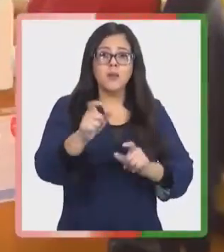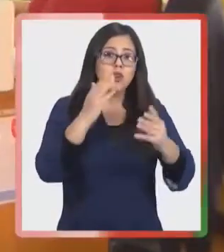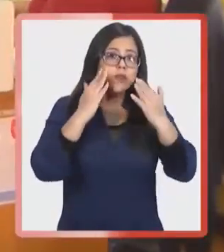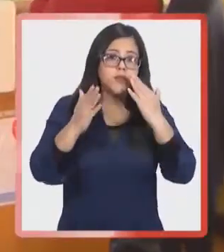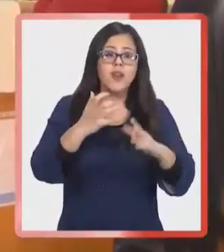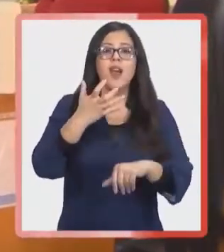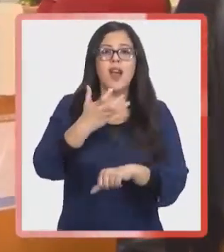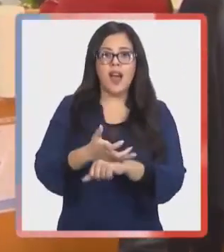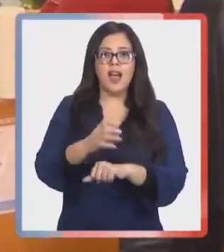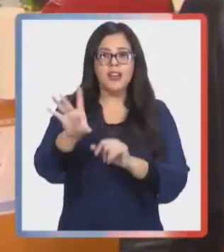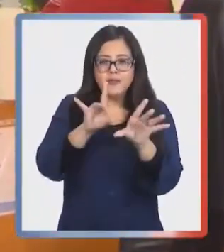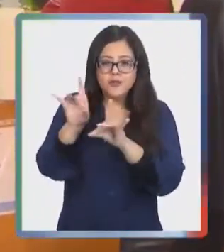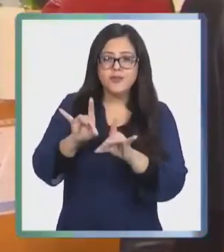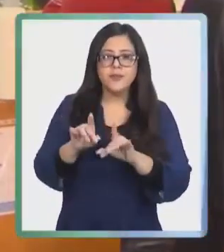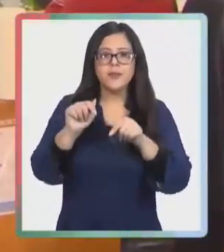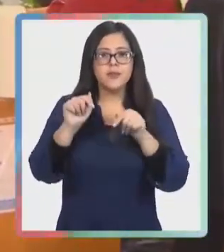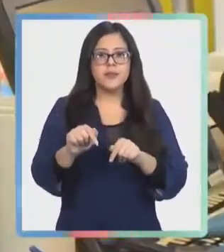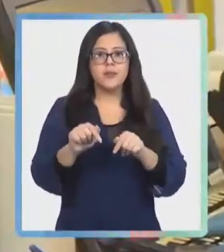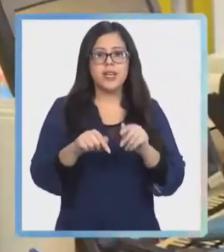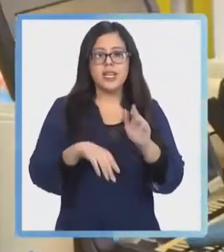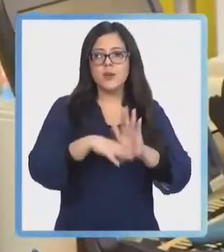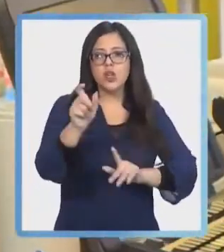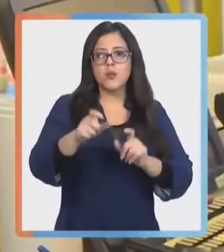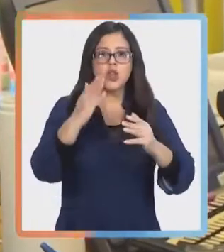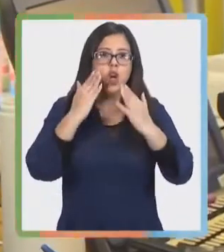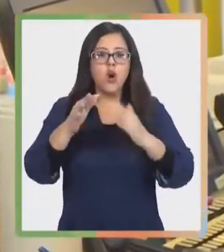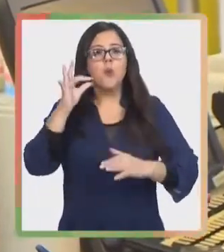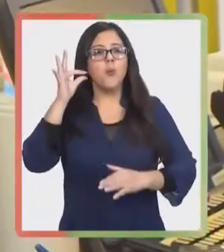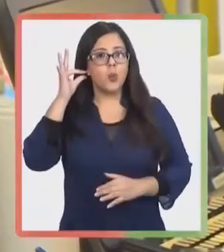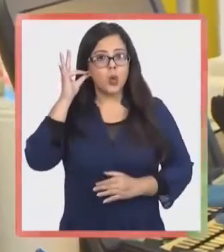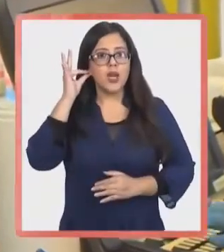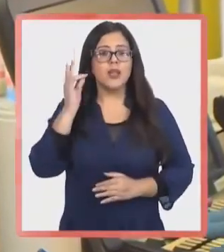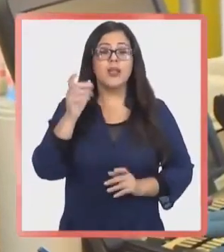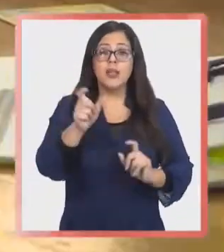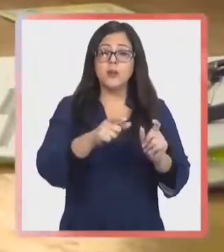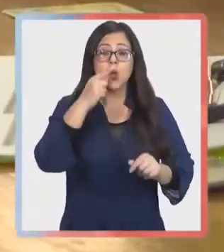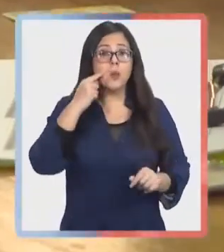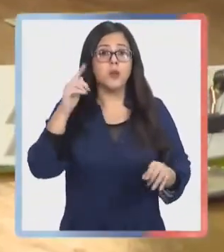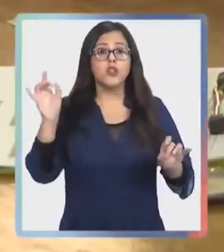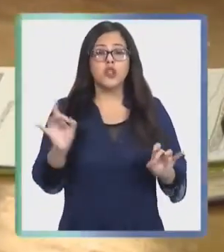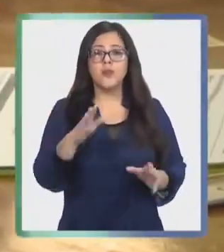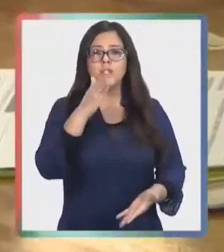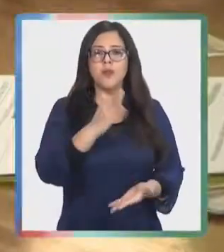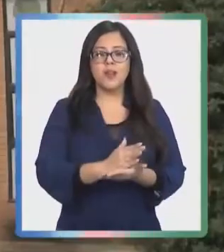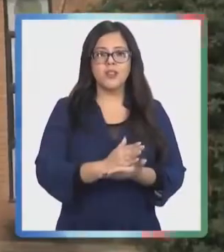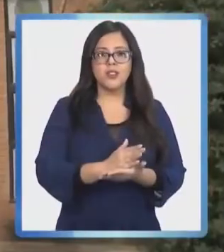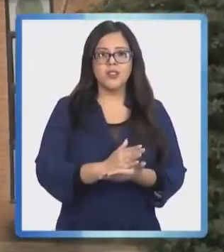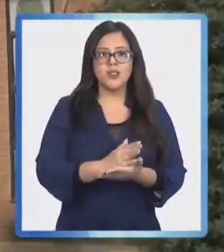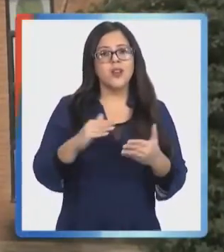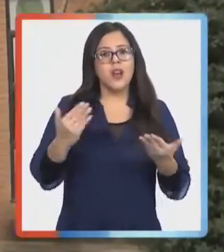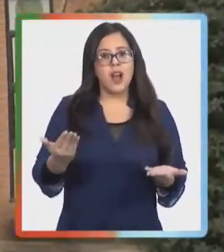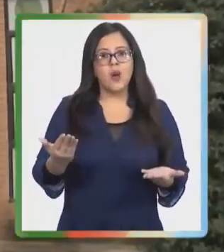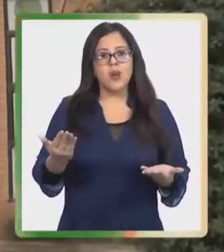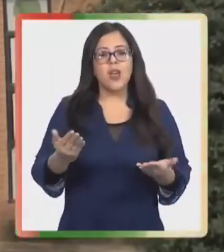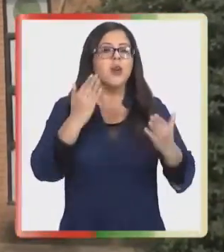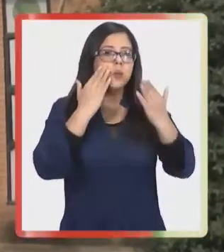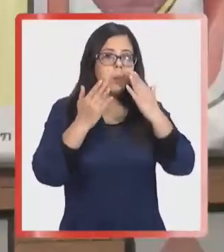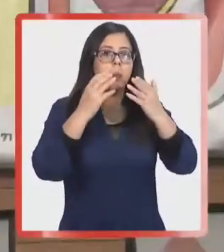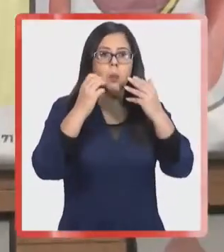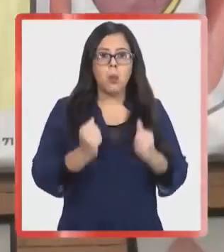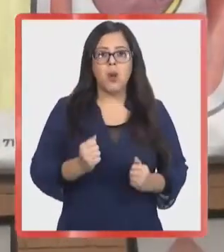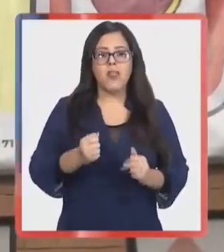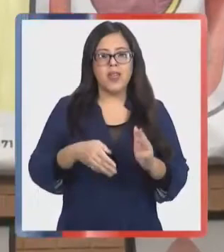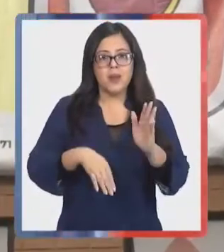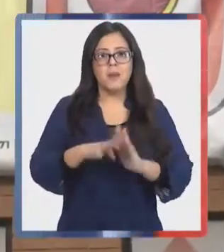lugares donde más donantes altruistas se encuentran. Gran parte de los donantes son mujeres y los hombres solo lo hacen por obligación, a pesar que